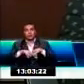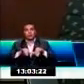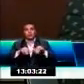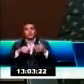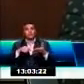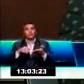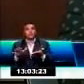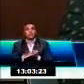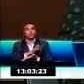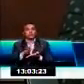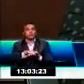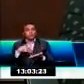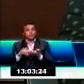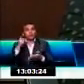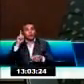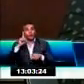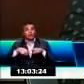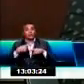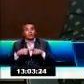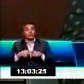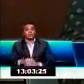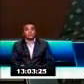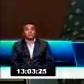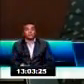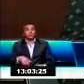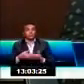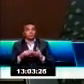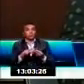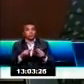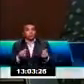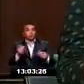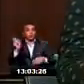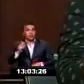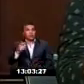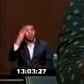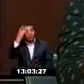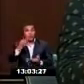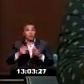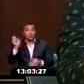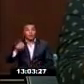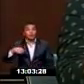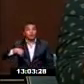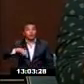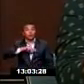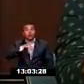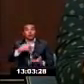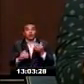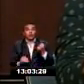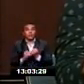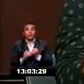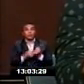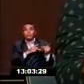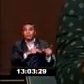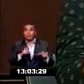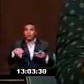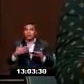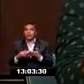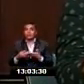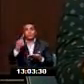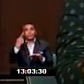a las escuelas hasta establecer y definir las regulaciones necesarias, porque necesitamos todo su apoyo, tanto para las planificaciones como